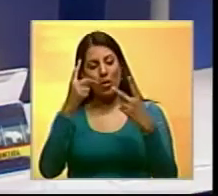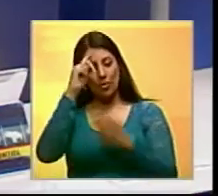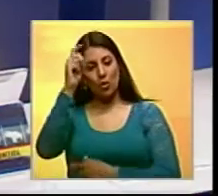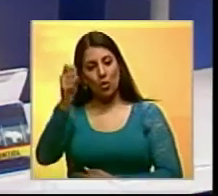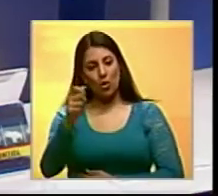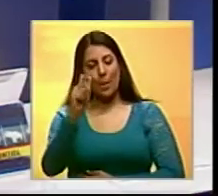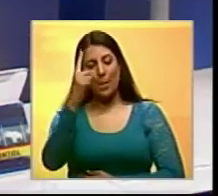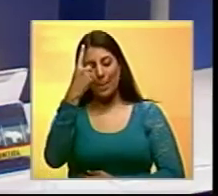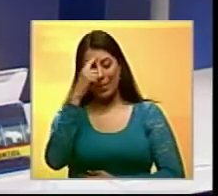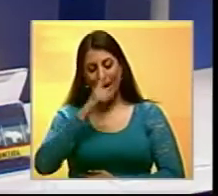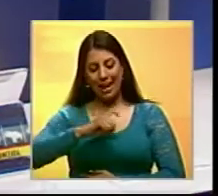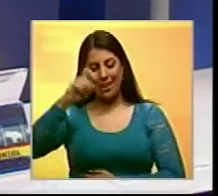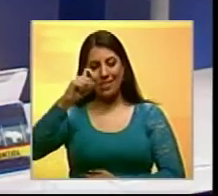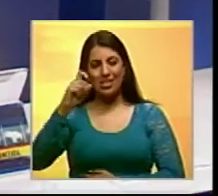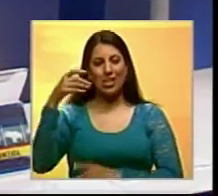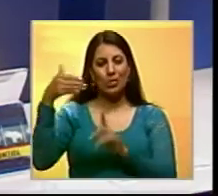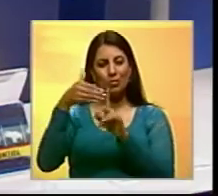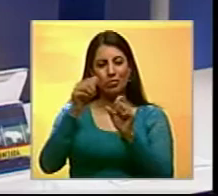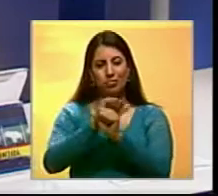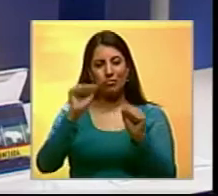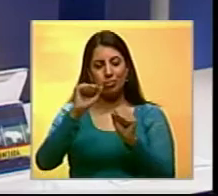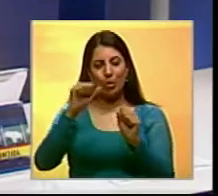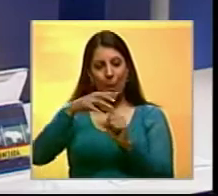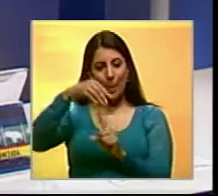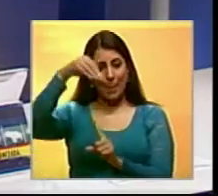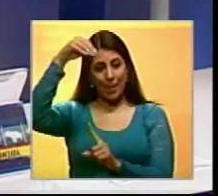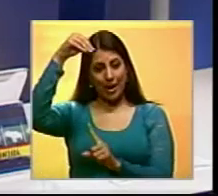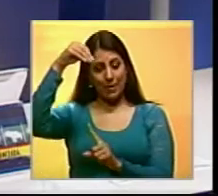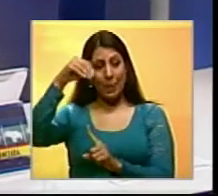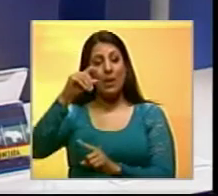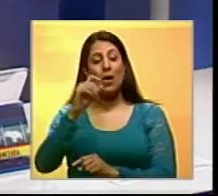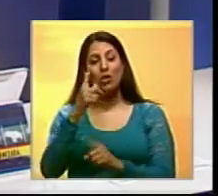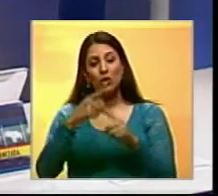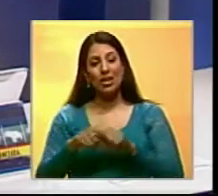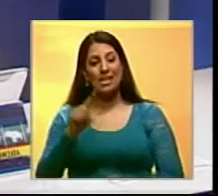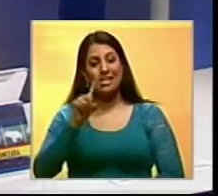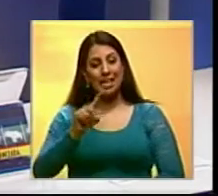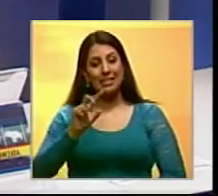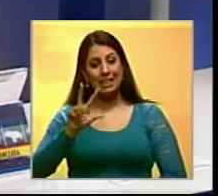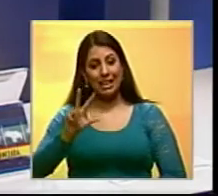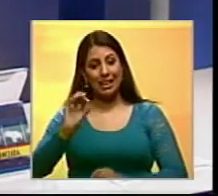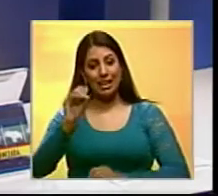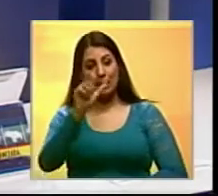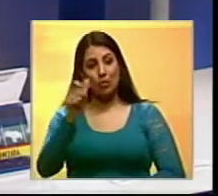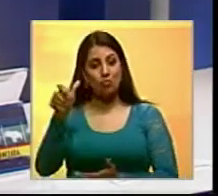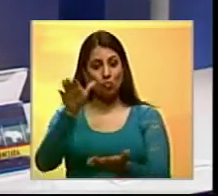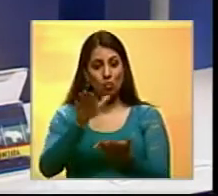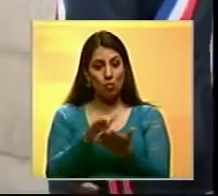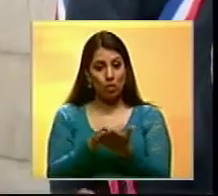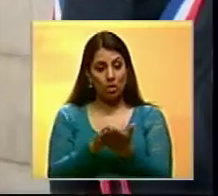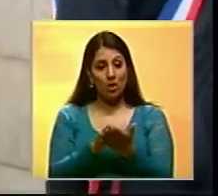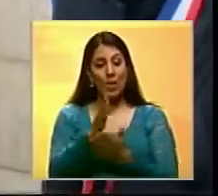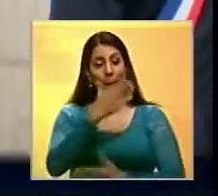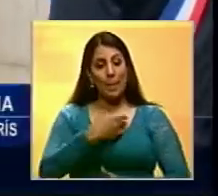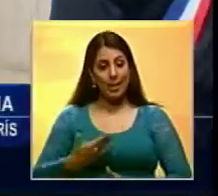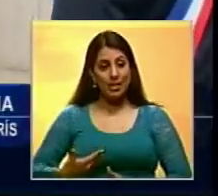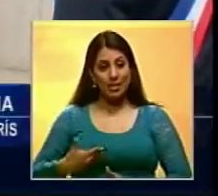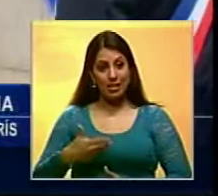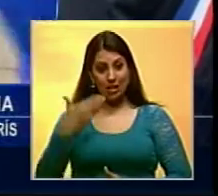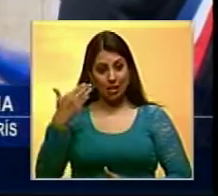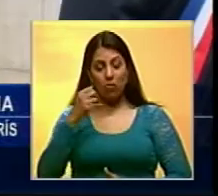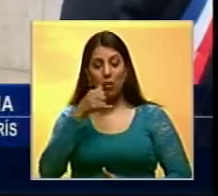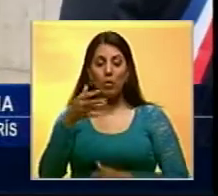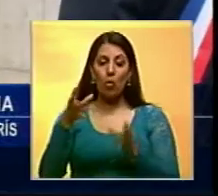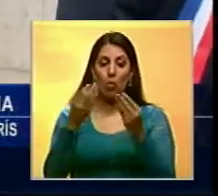conmemoración del primer aniversario de los atentados terroristas en París, que dejaron un saldo de 130 fallecidos. El presidente François